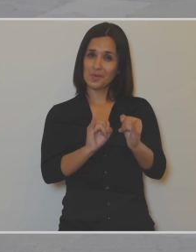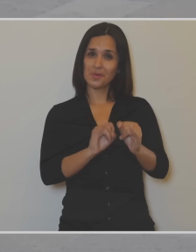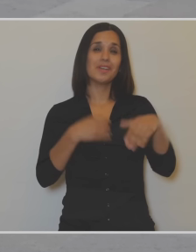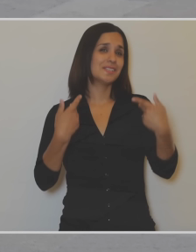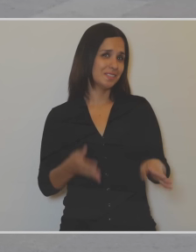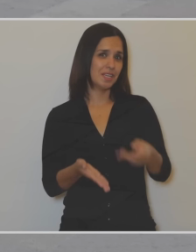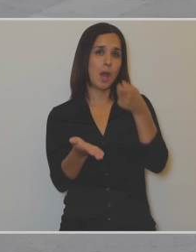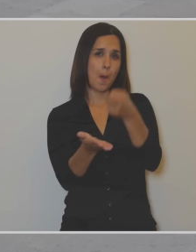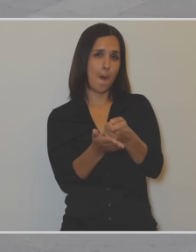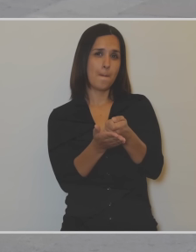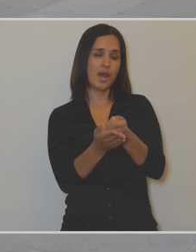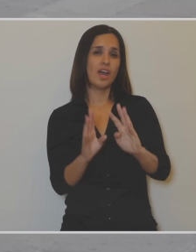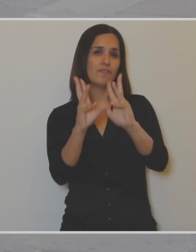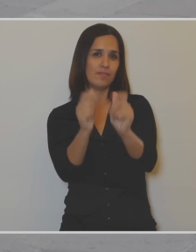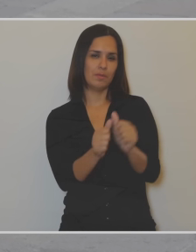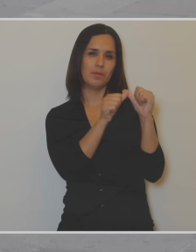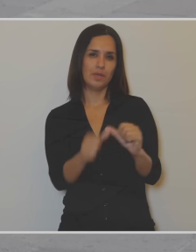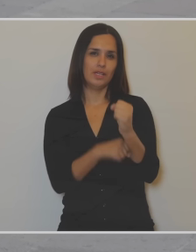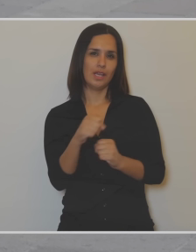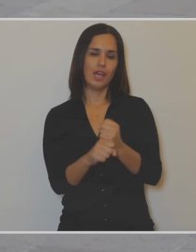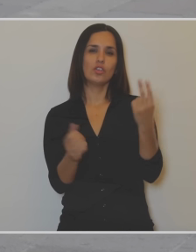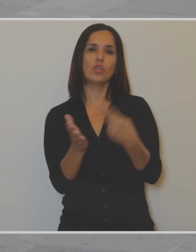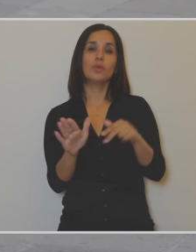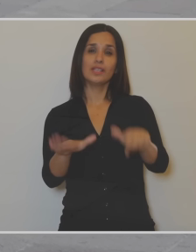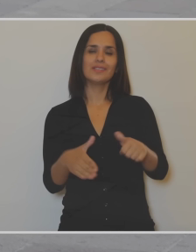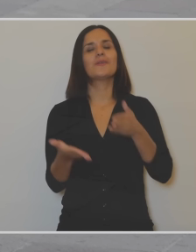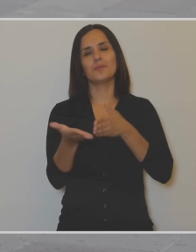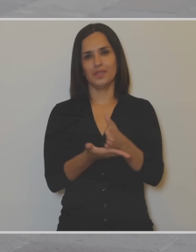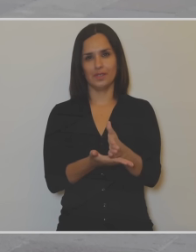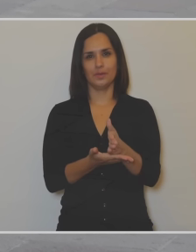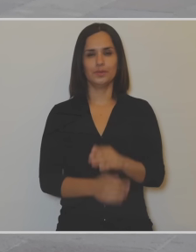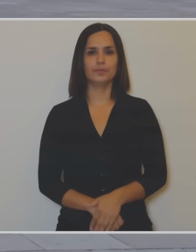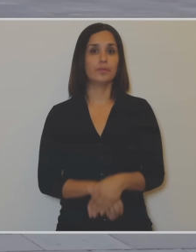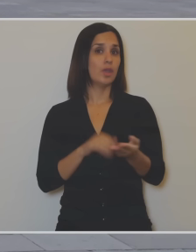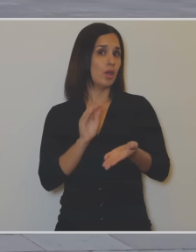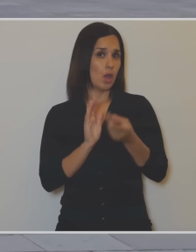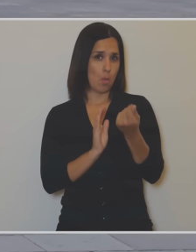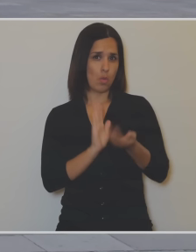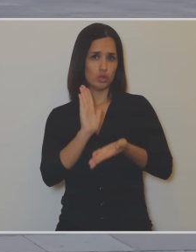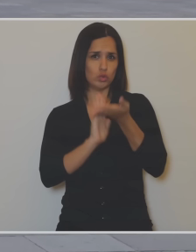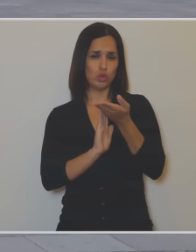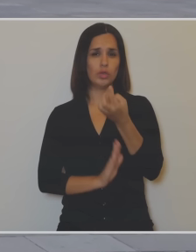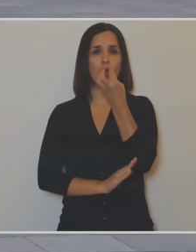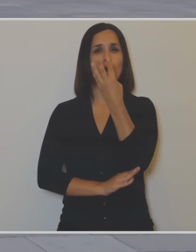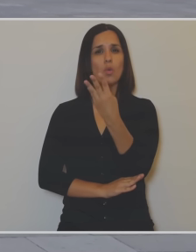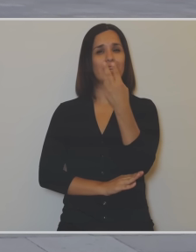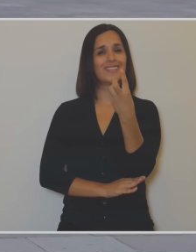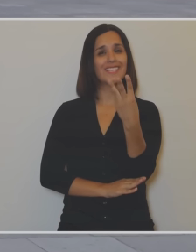Queremos contarles que ya comenzamos a pagar el aporte familiar permanente 2016. El monto este año subió